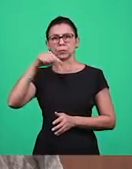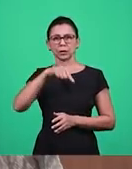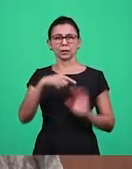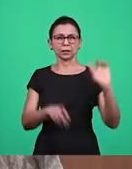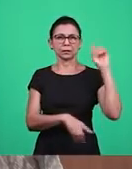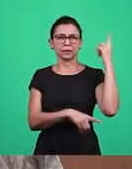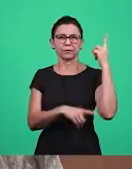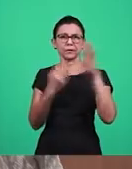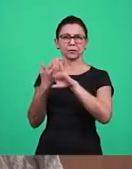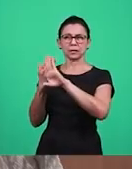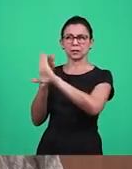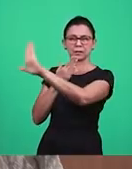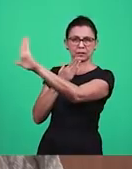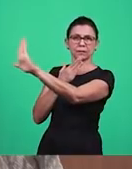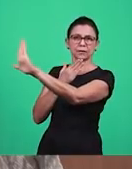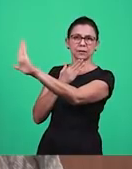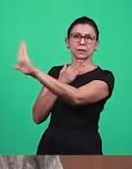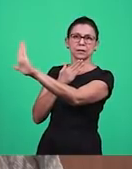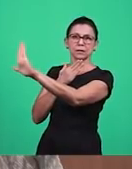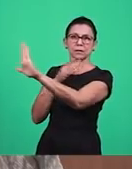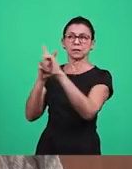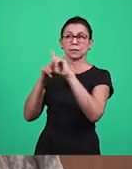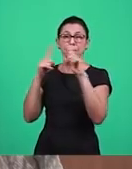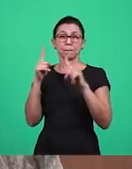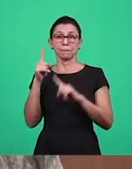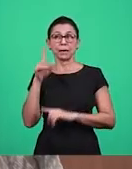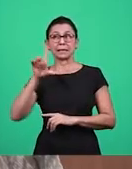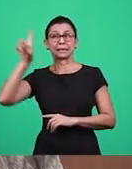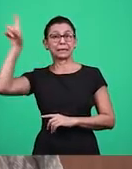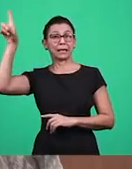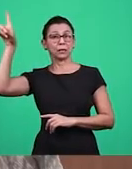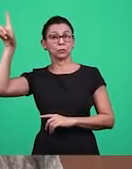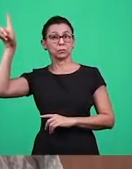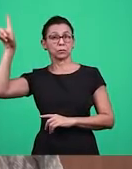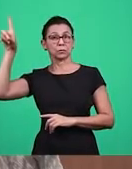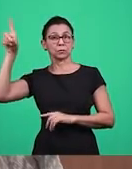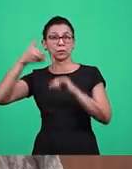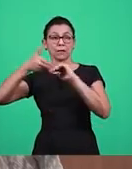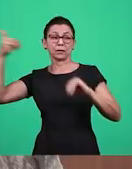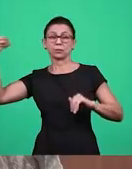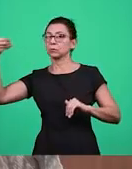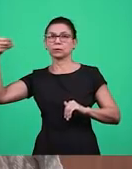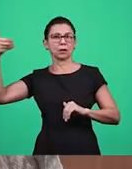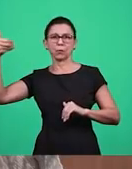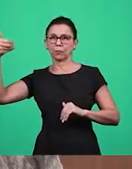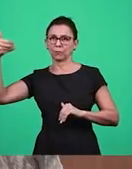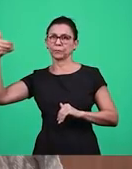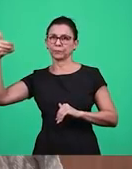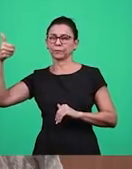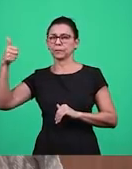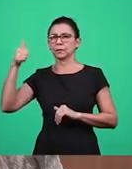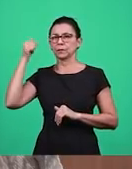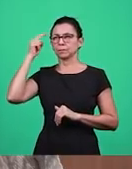fue apartarse, fue distanciarse. Pero la parte de Dios fue llevar al hombre, llevar a